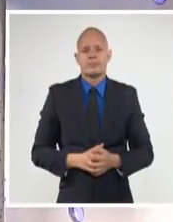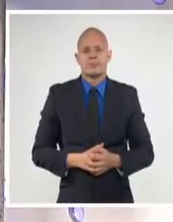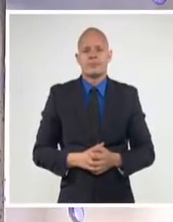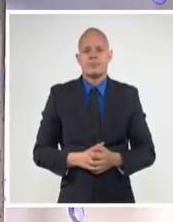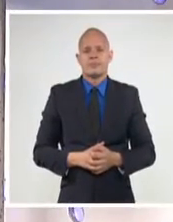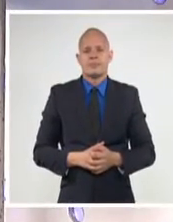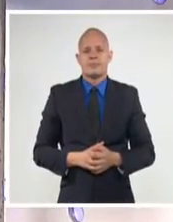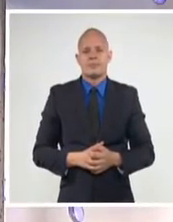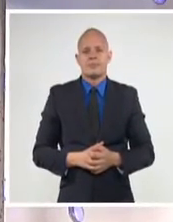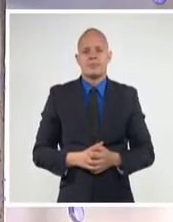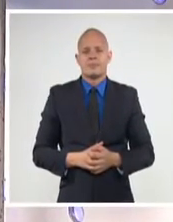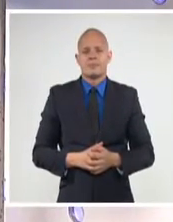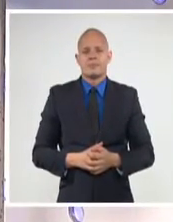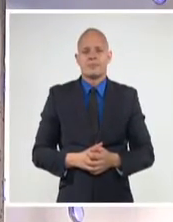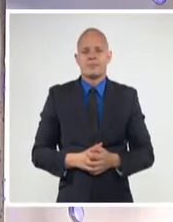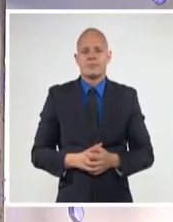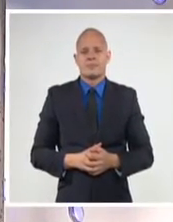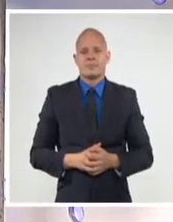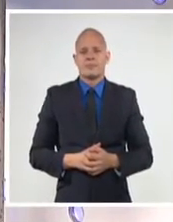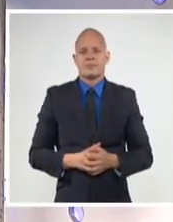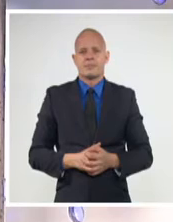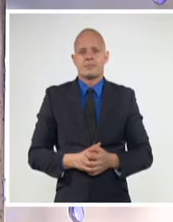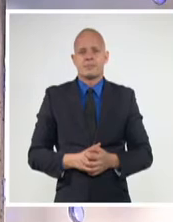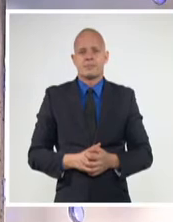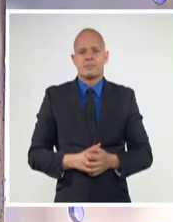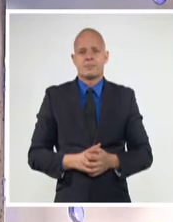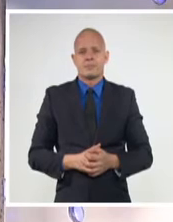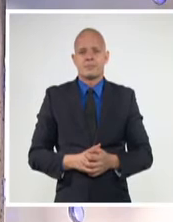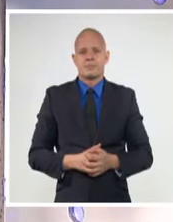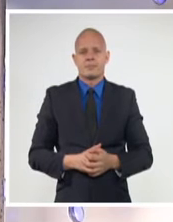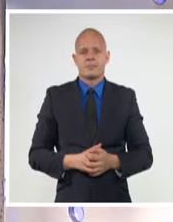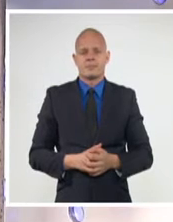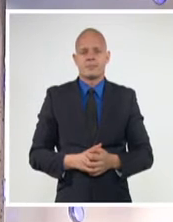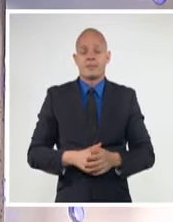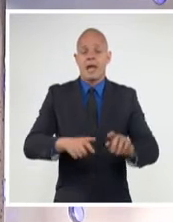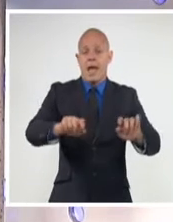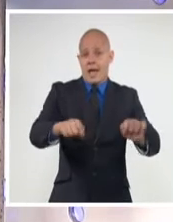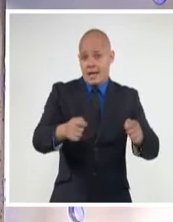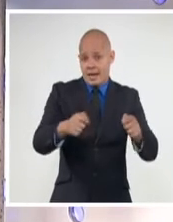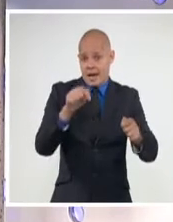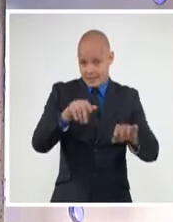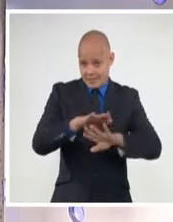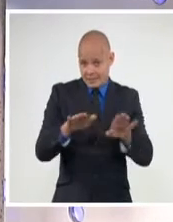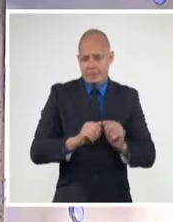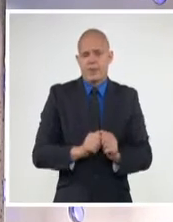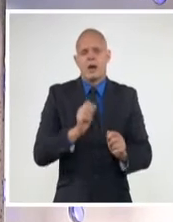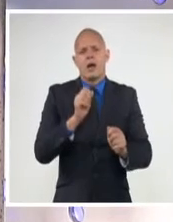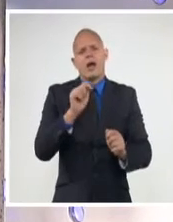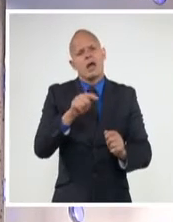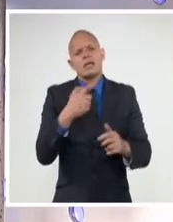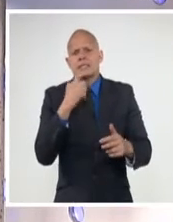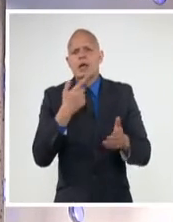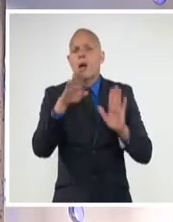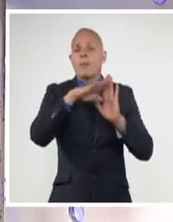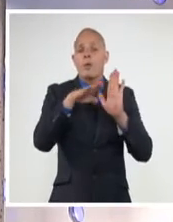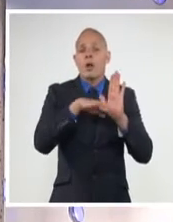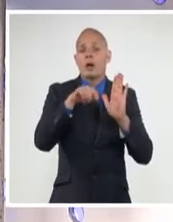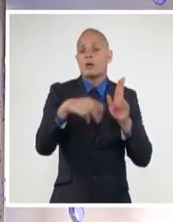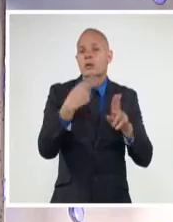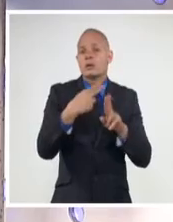Más noticias. Los 90 minutos del programa Suena Egrem de la emisora Radio Cadena Habana estuvieron dedicados hoy al Caballero del